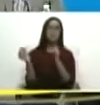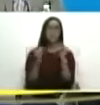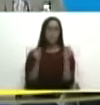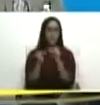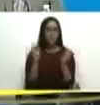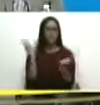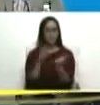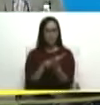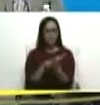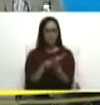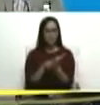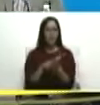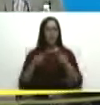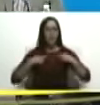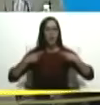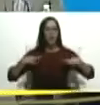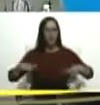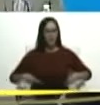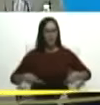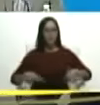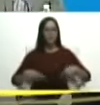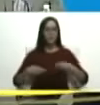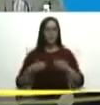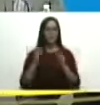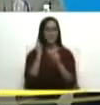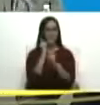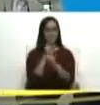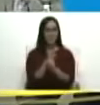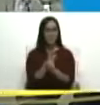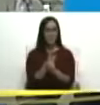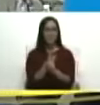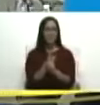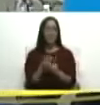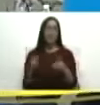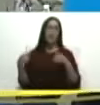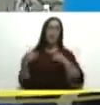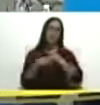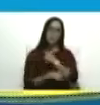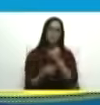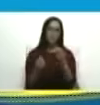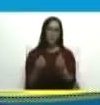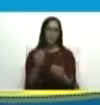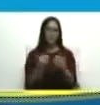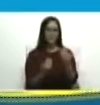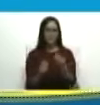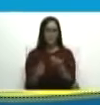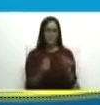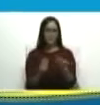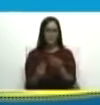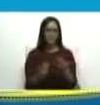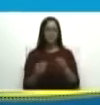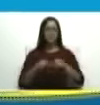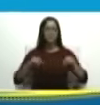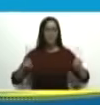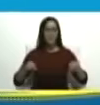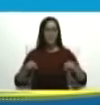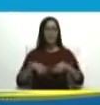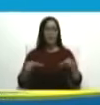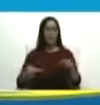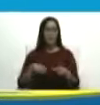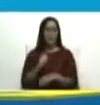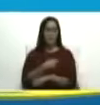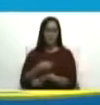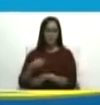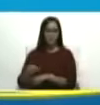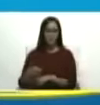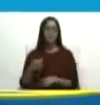aprobará anualmente los recursos que se destinarán. El Fondo de Compensación Interterritorial y las áreas de inversión prioritaria a las cuales